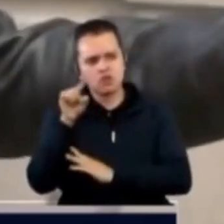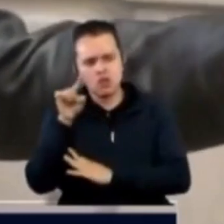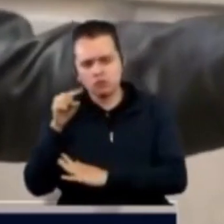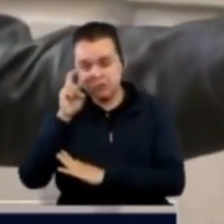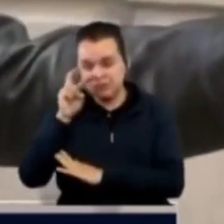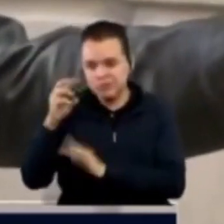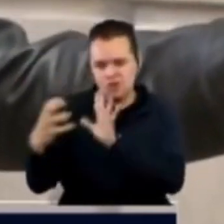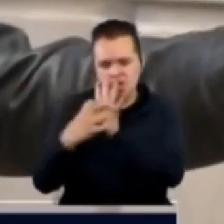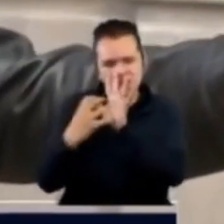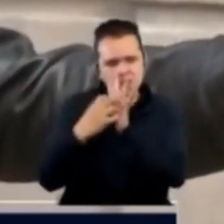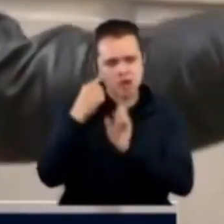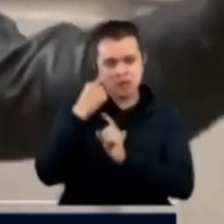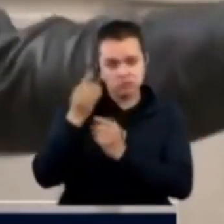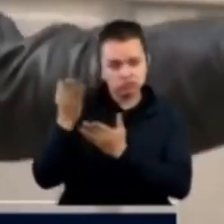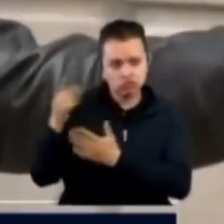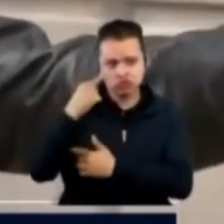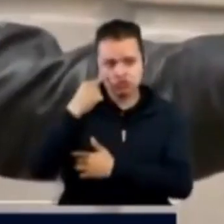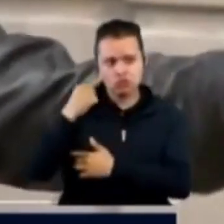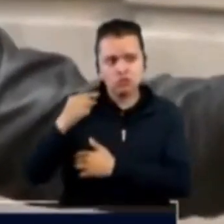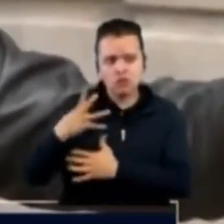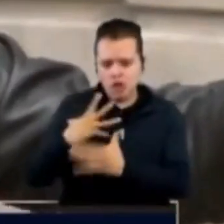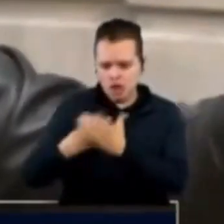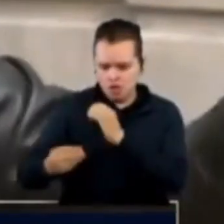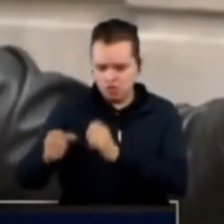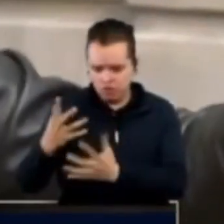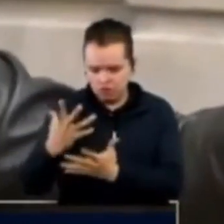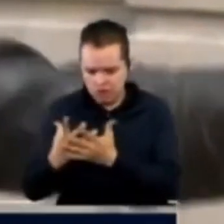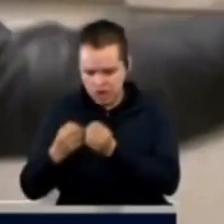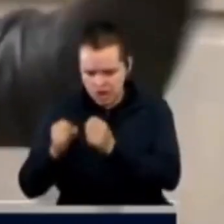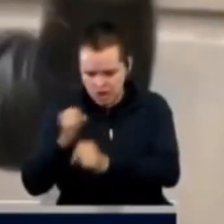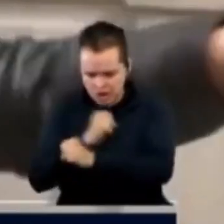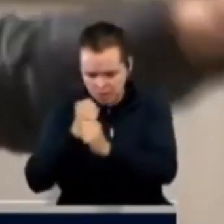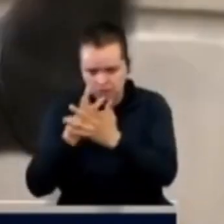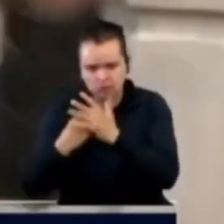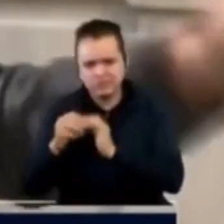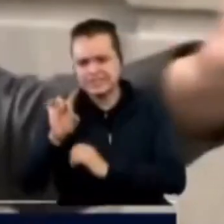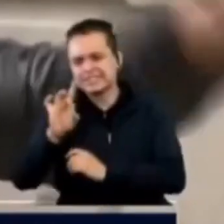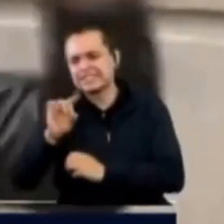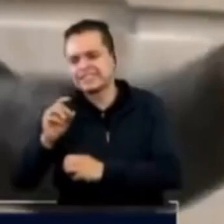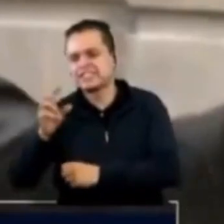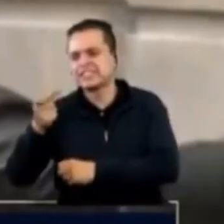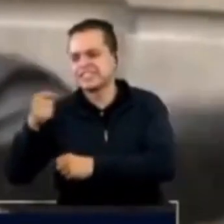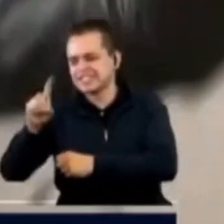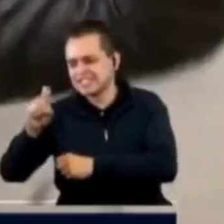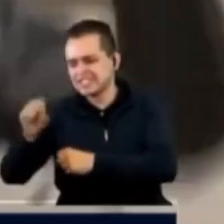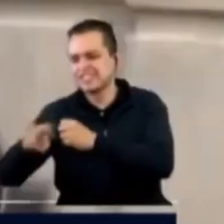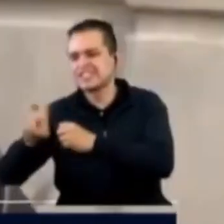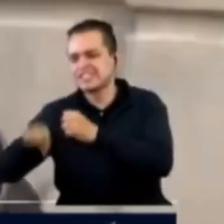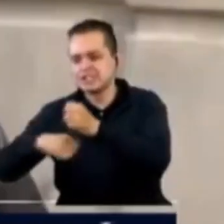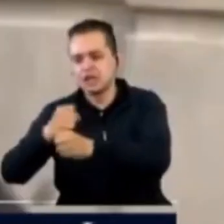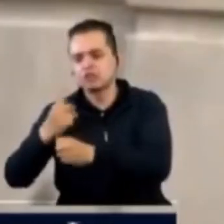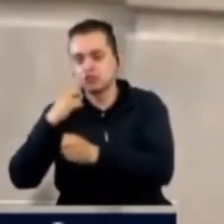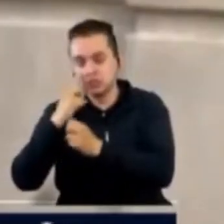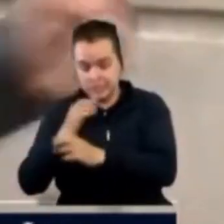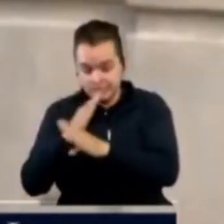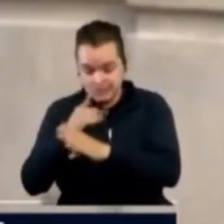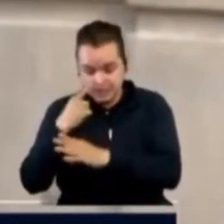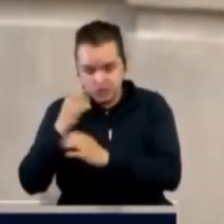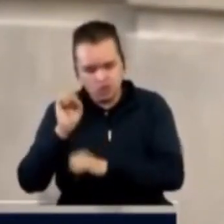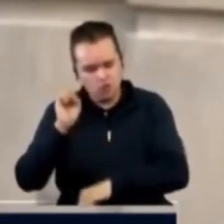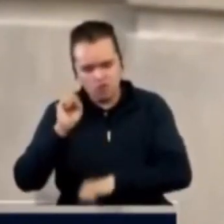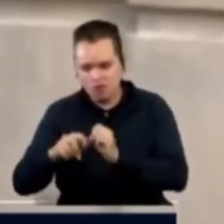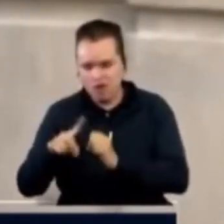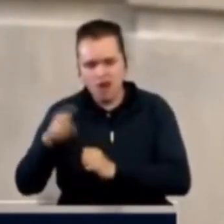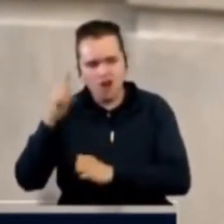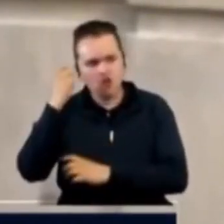en las imágenes que se le fugaron a las disidencias en la madrugada, de 15, 16 y 17 años, están en peligro. Y no puede ser